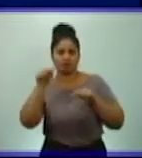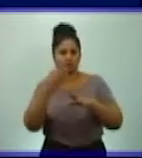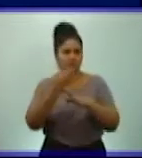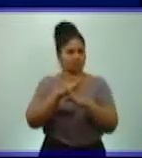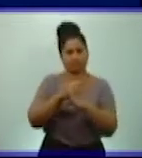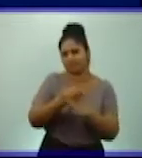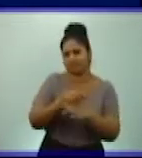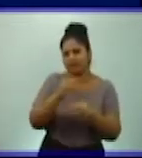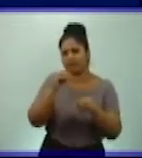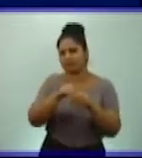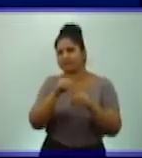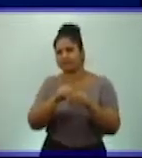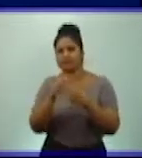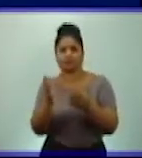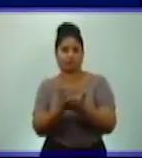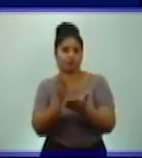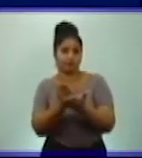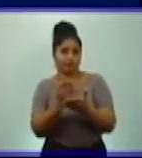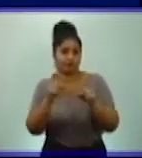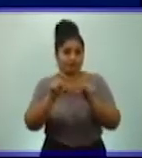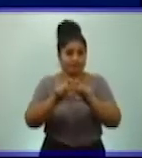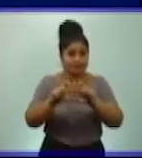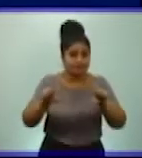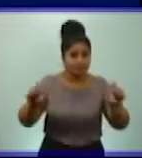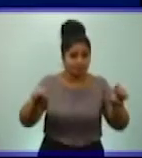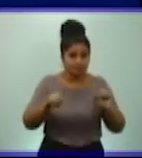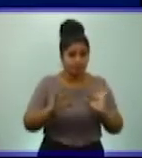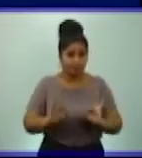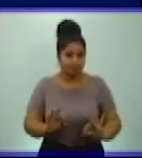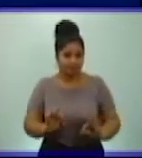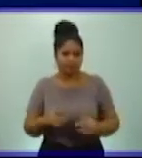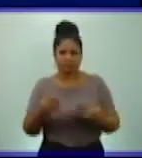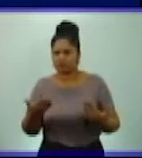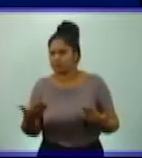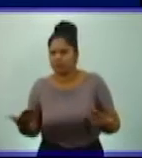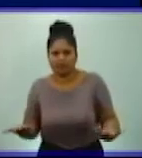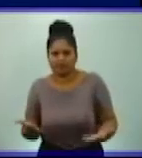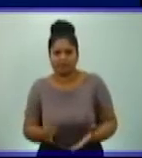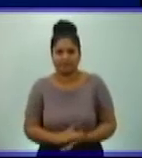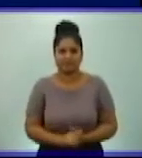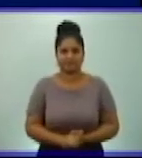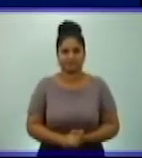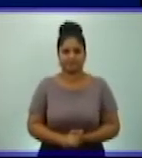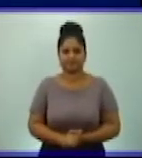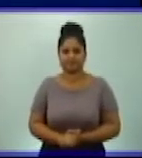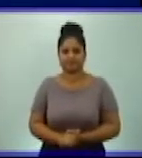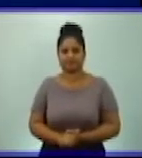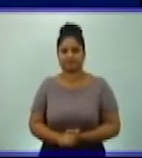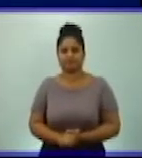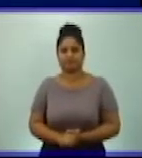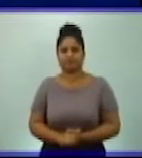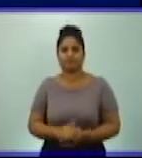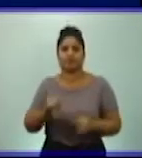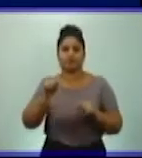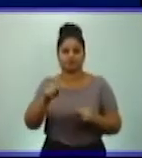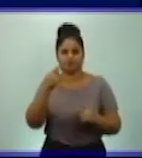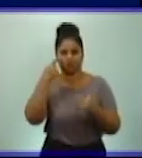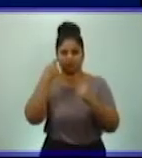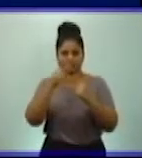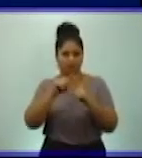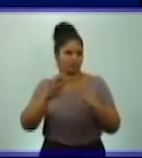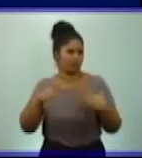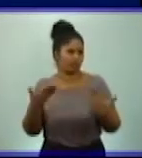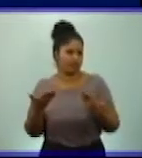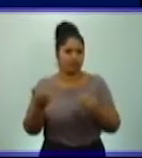versos deben tener la misma medida. Por tanto, es una licencia poética que utiliza la poetisa para mantener la regularidad